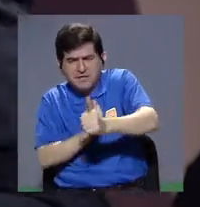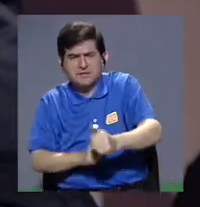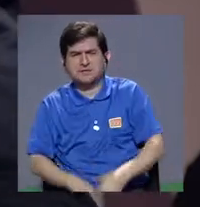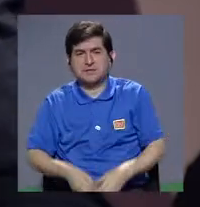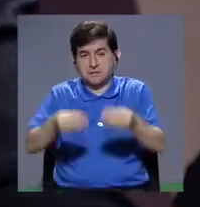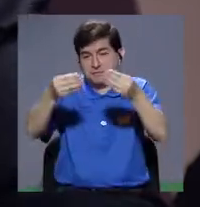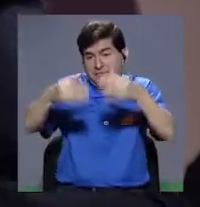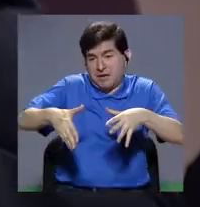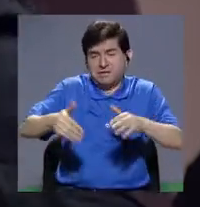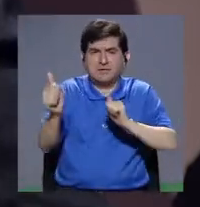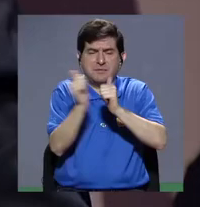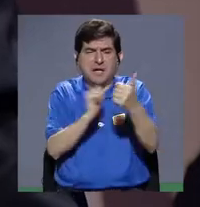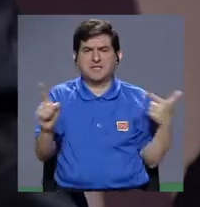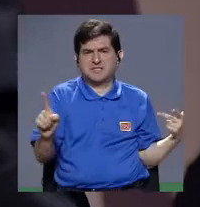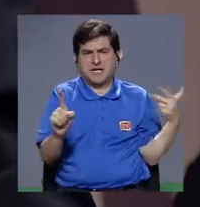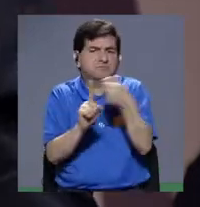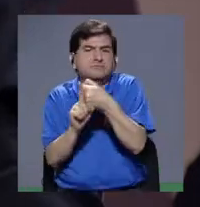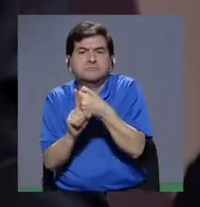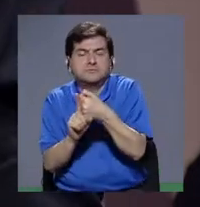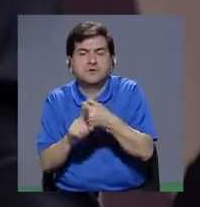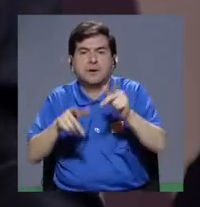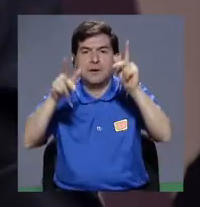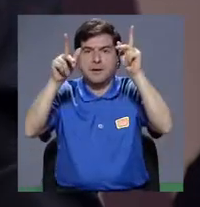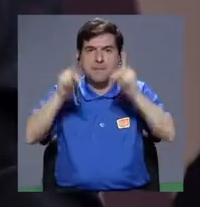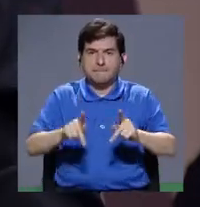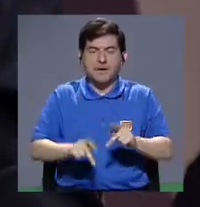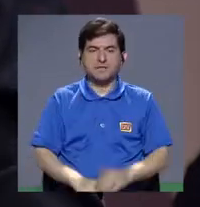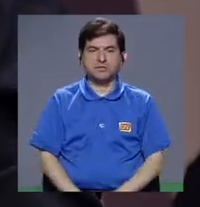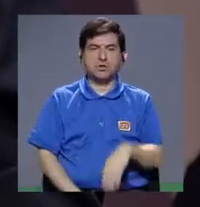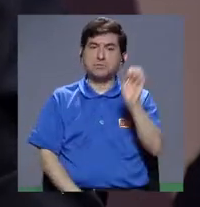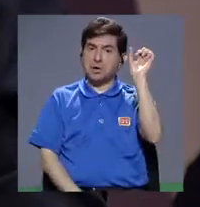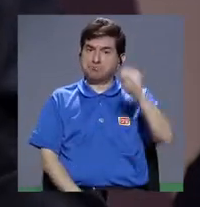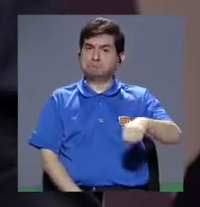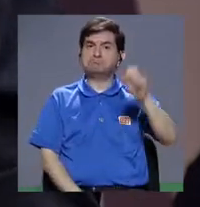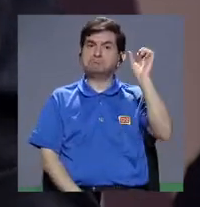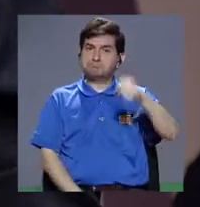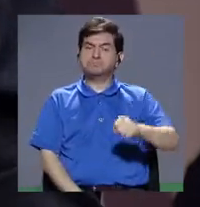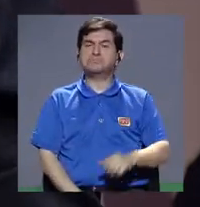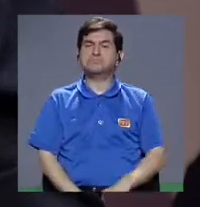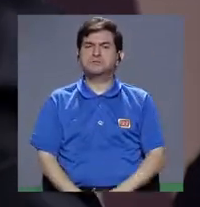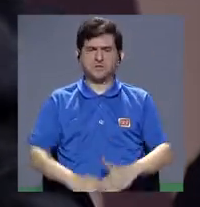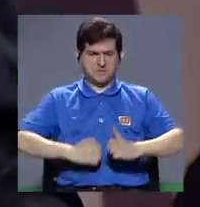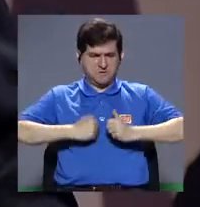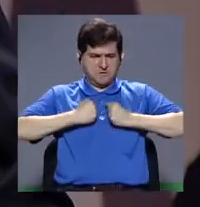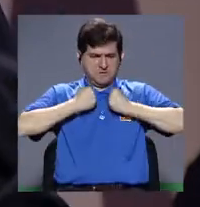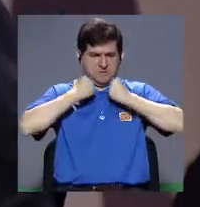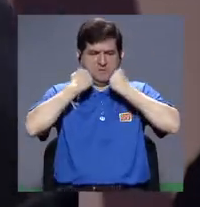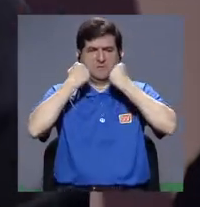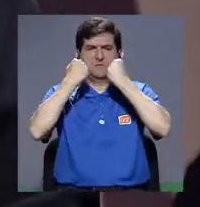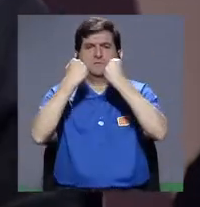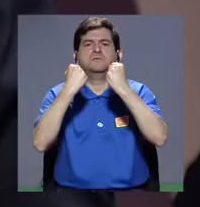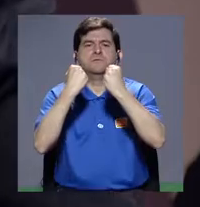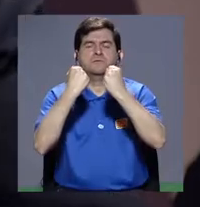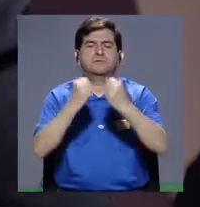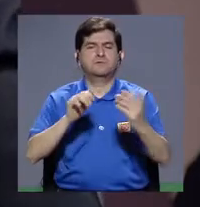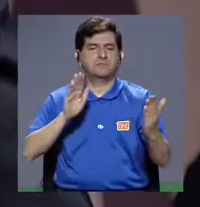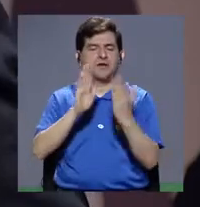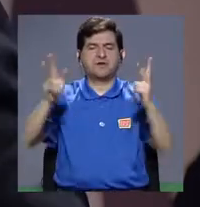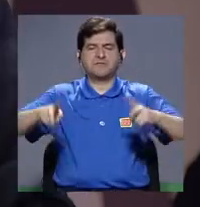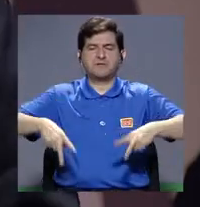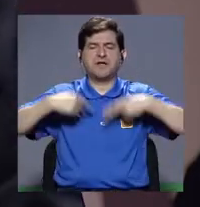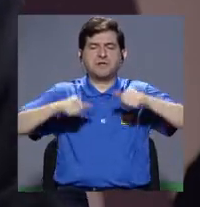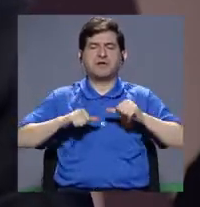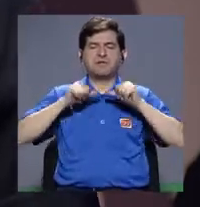pérdidas sobrepasar accidentes es una persona que está fortalecida para vivir